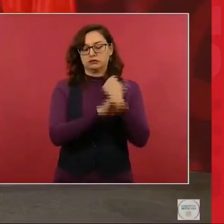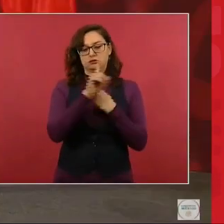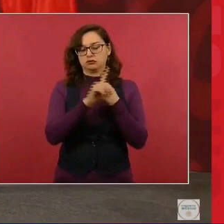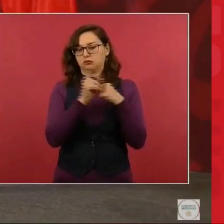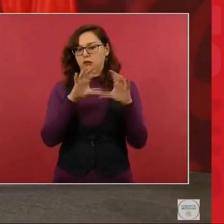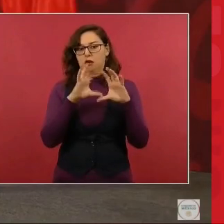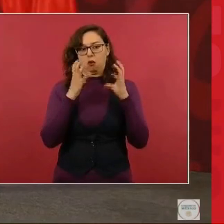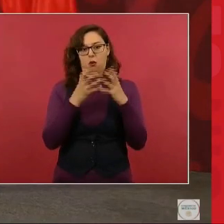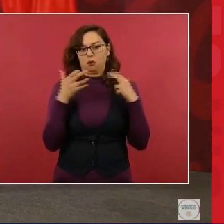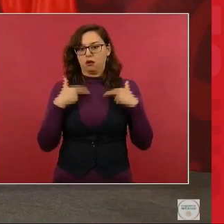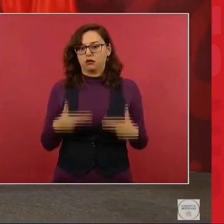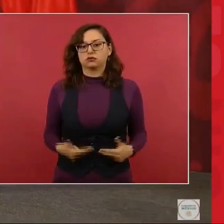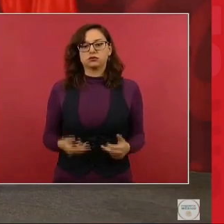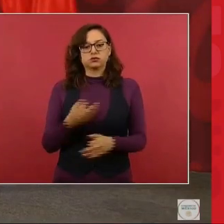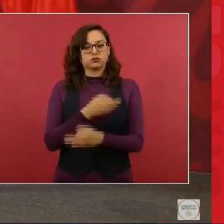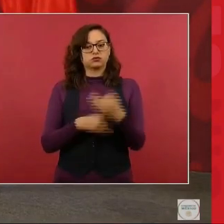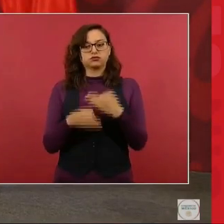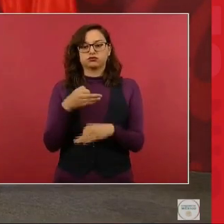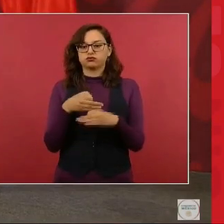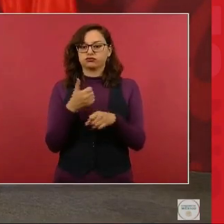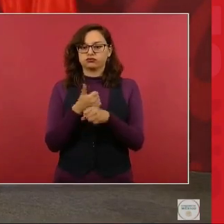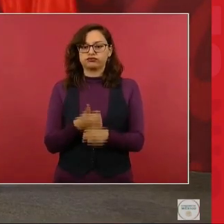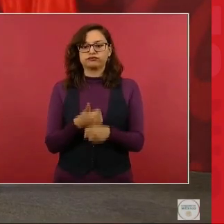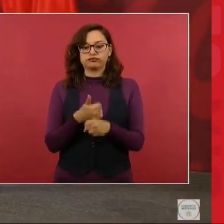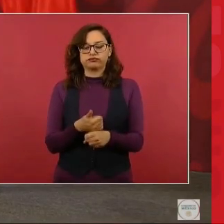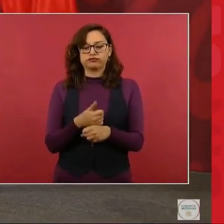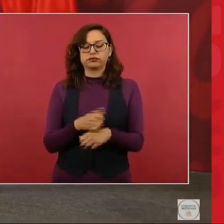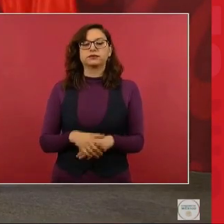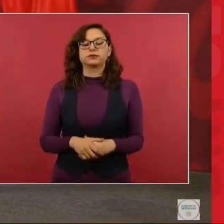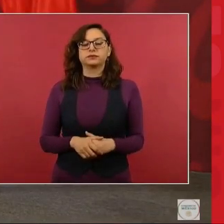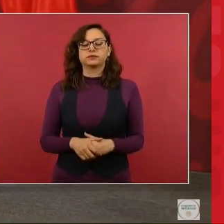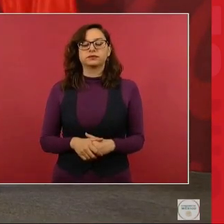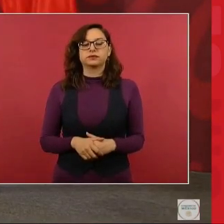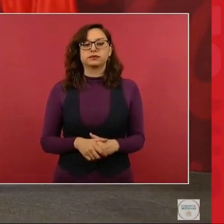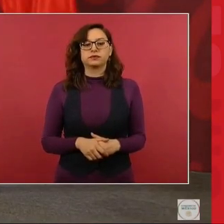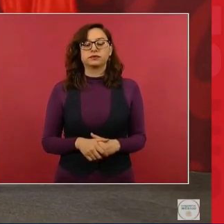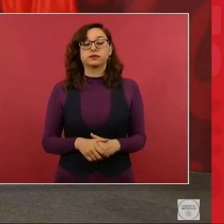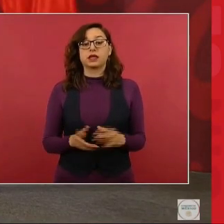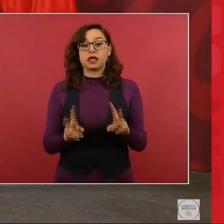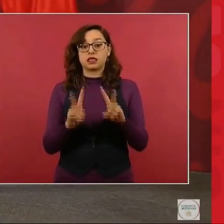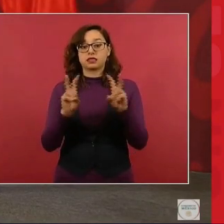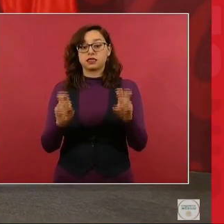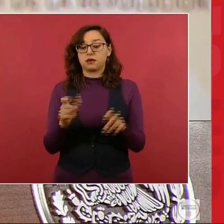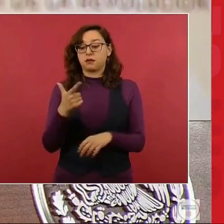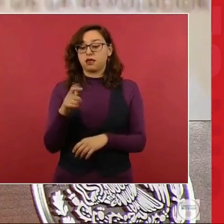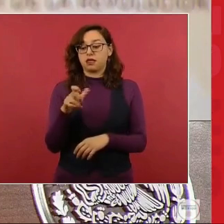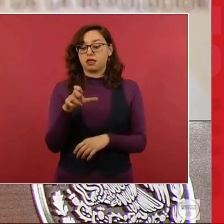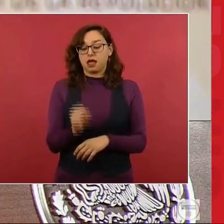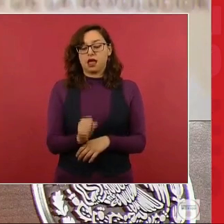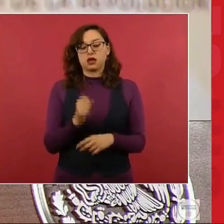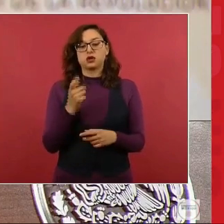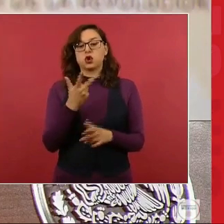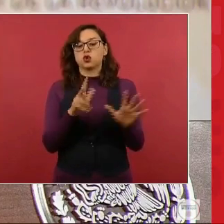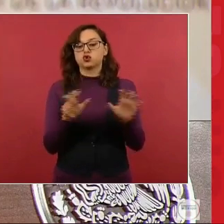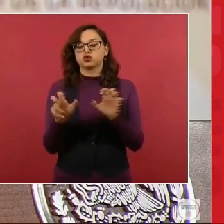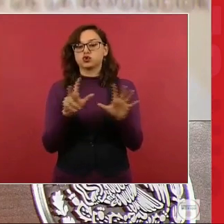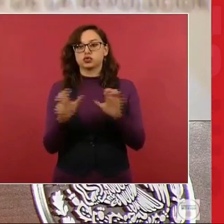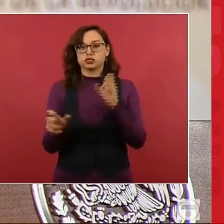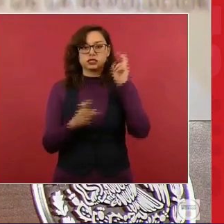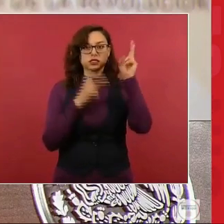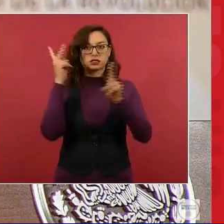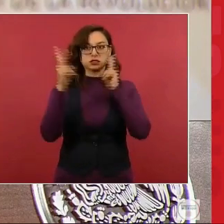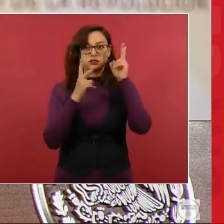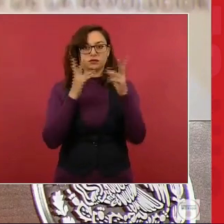humanidad. 810 verificaciones llevamos a cabo en el tema de gas, 9 resultaron con